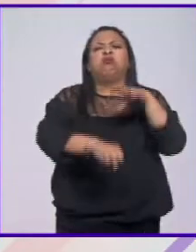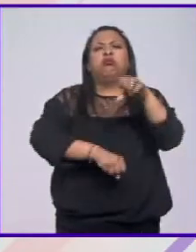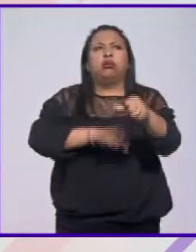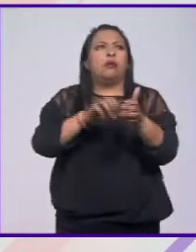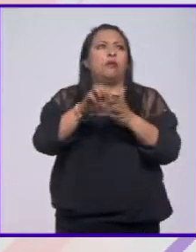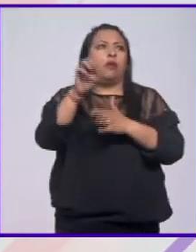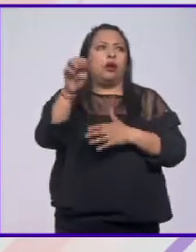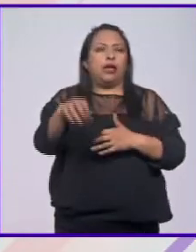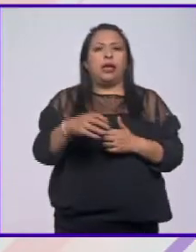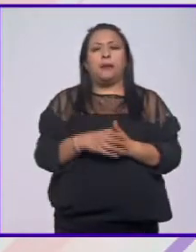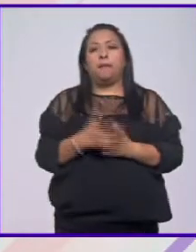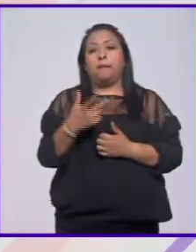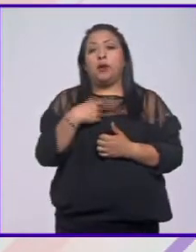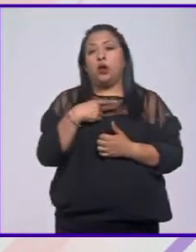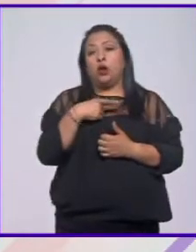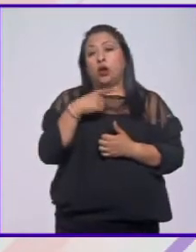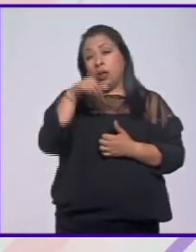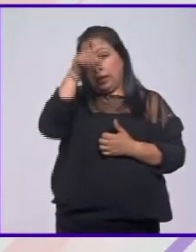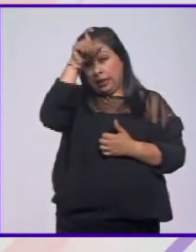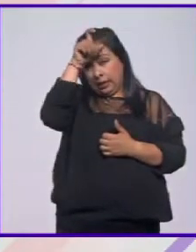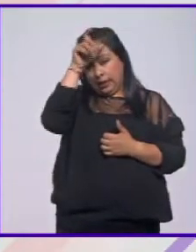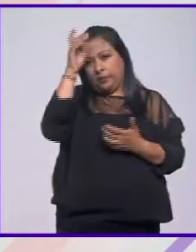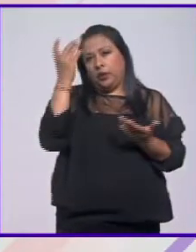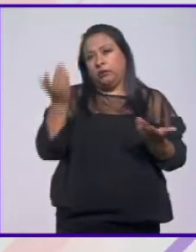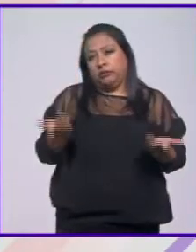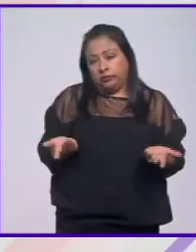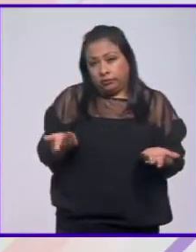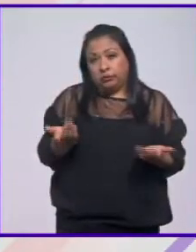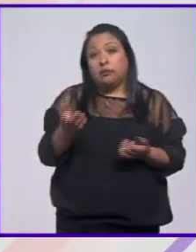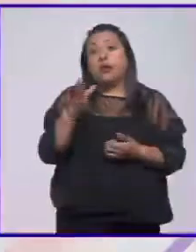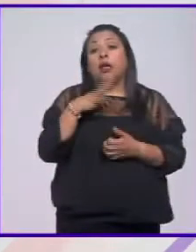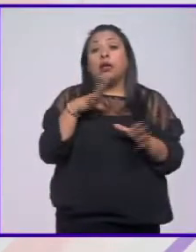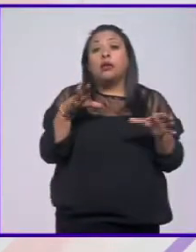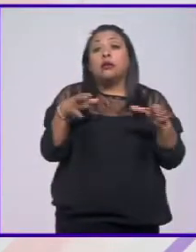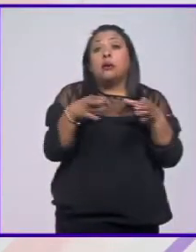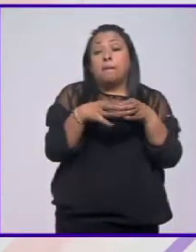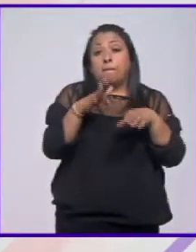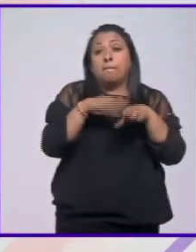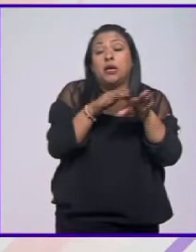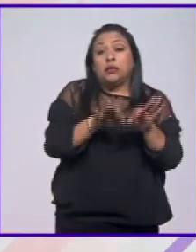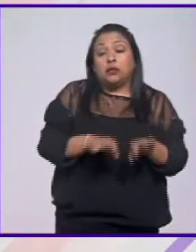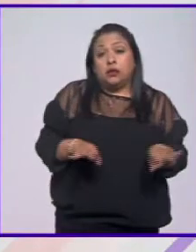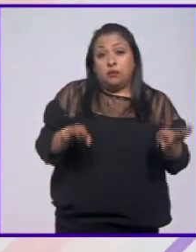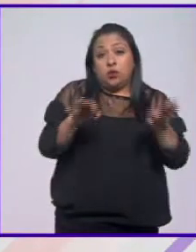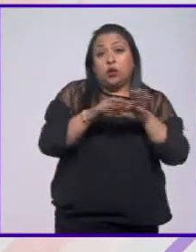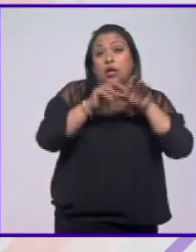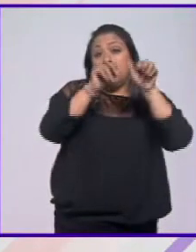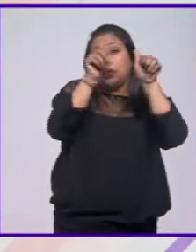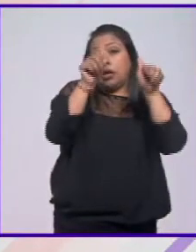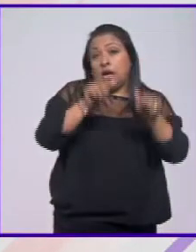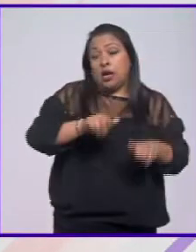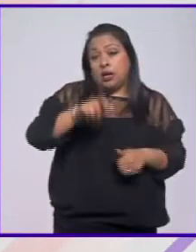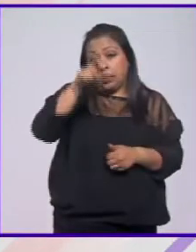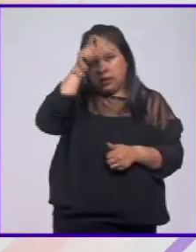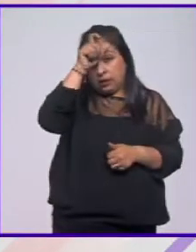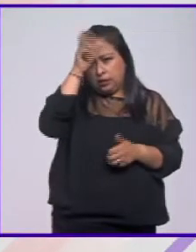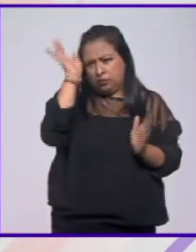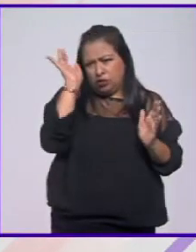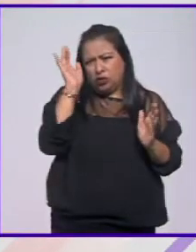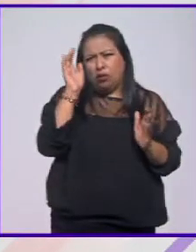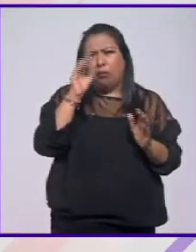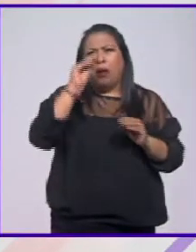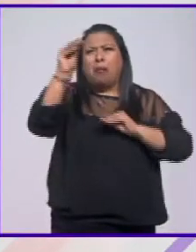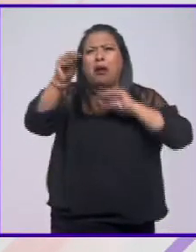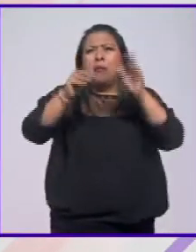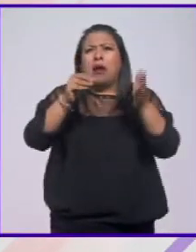ejemplo en Egipto, bueno, pues están las colecciones más importantes de arte de egipcio por todas partes del